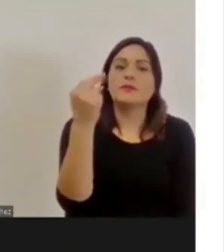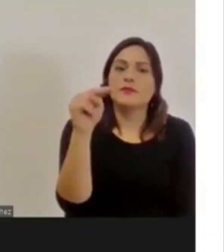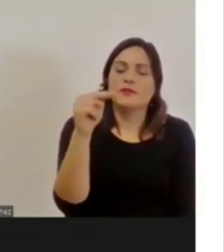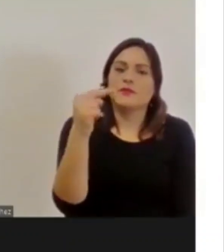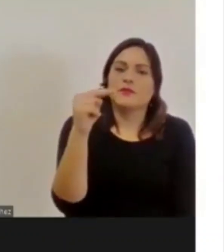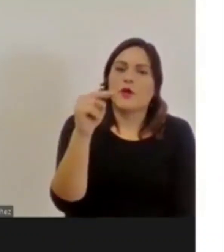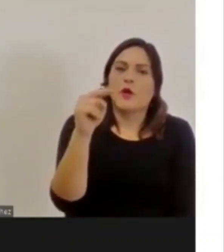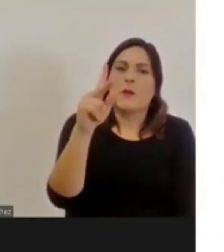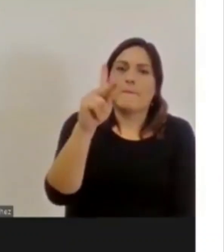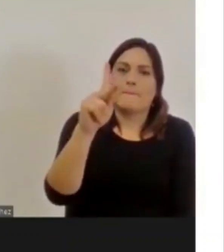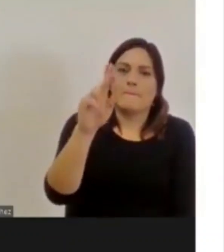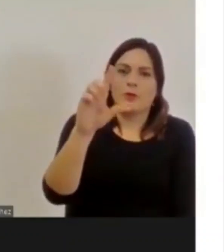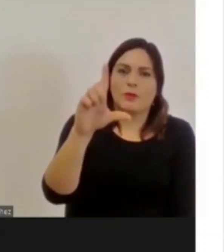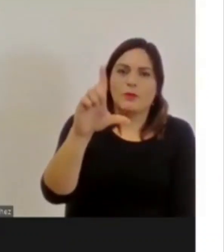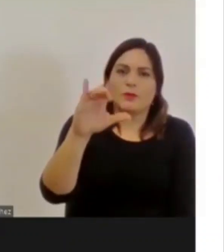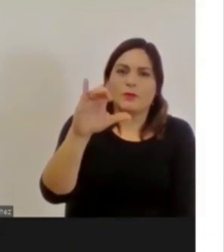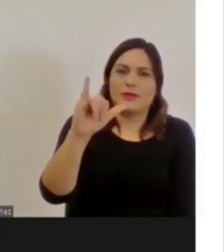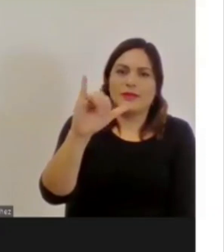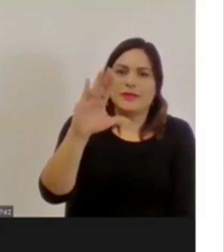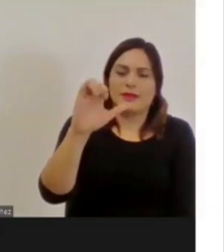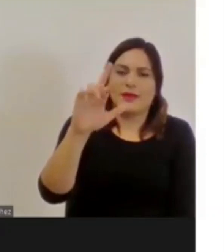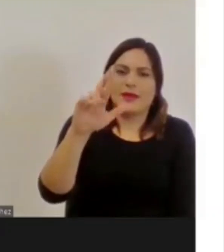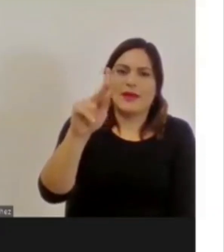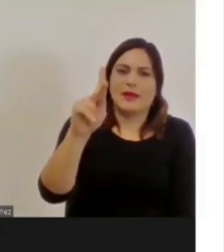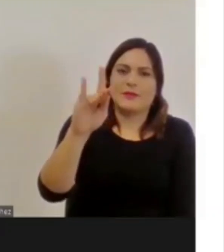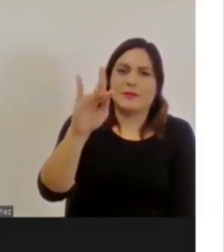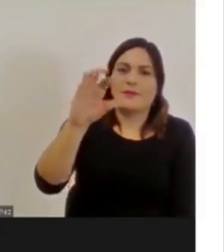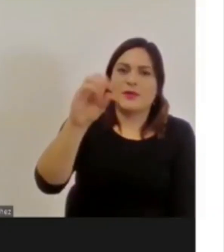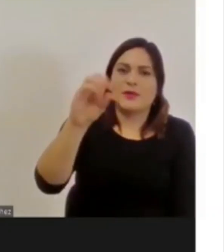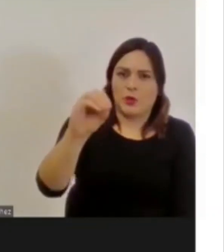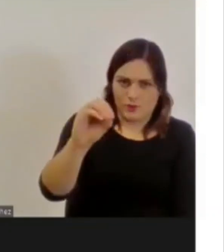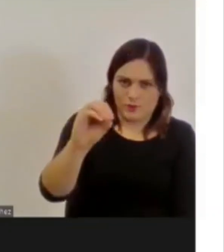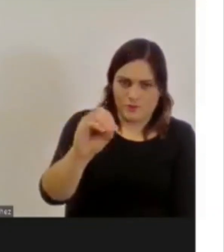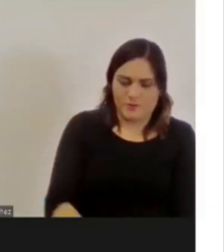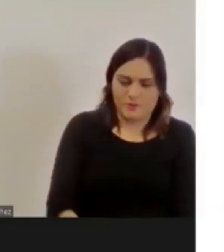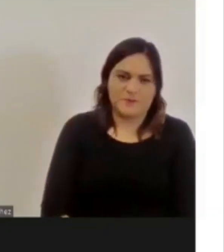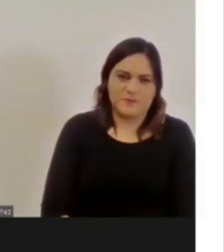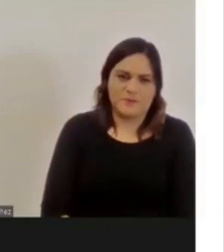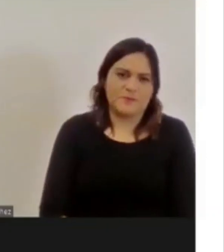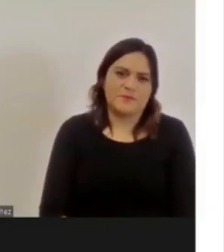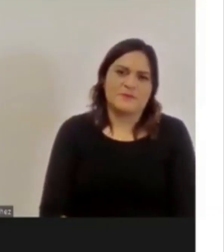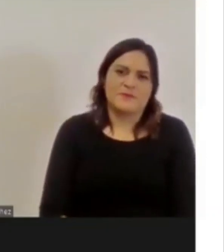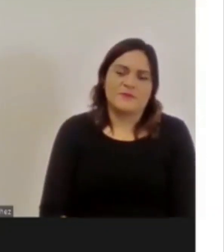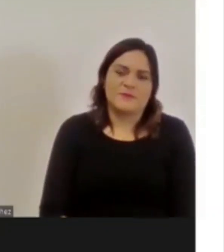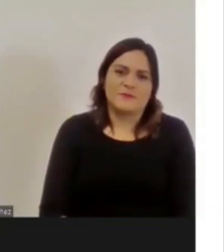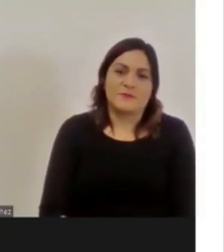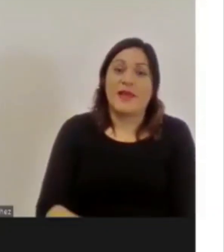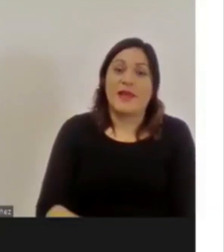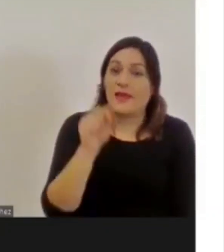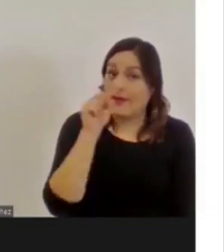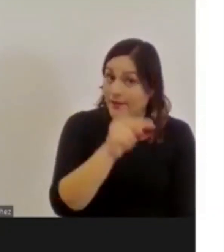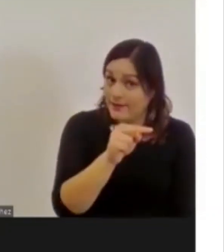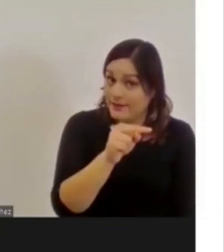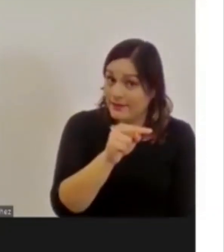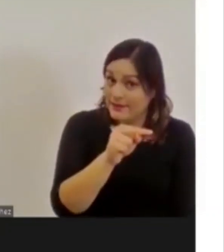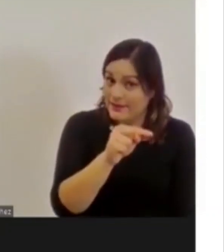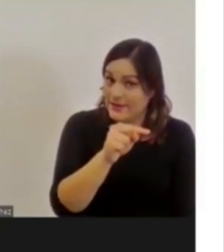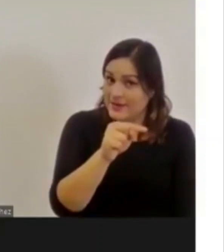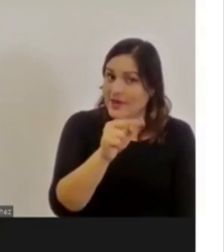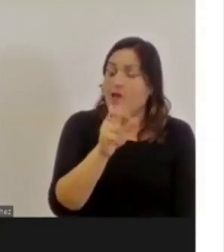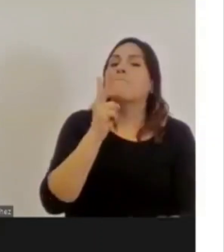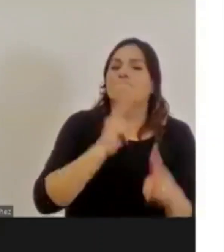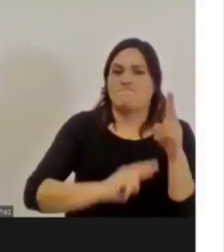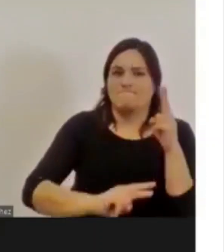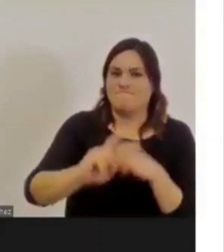se llama Policarpio y pues bueno, él nos acompaña en todas